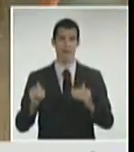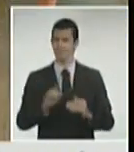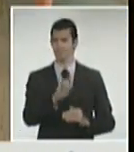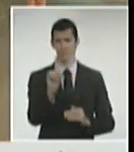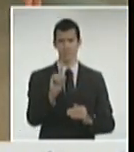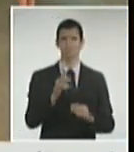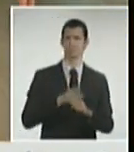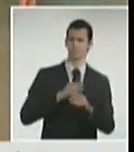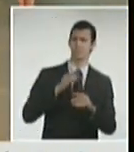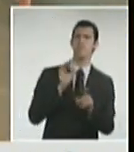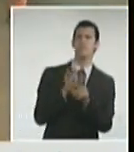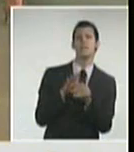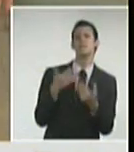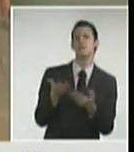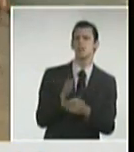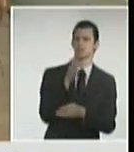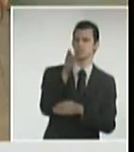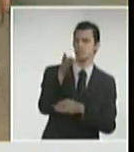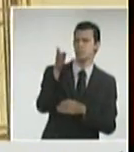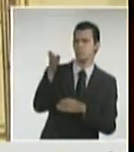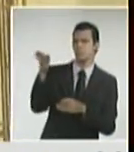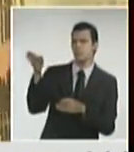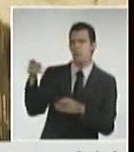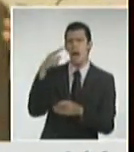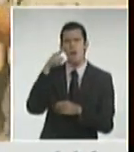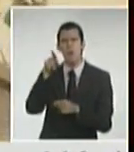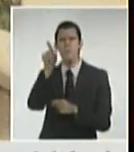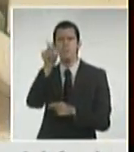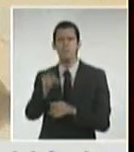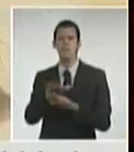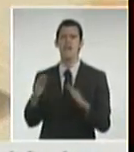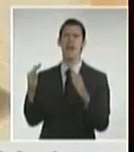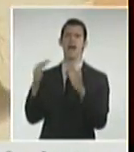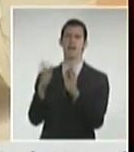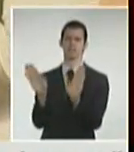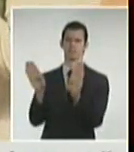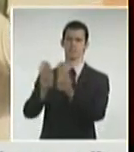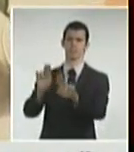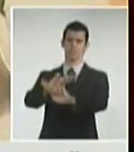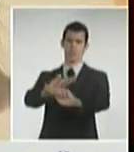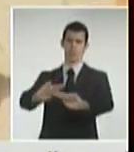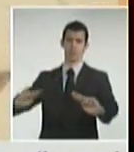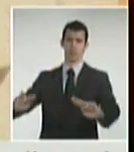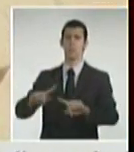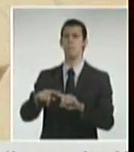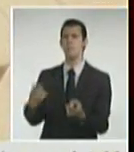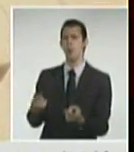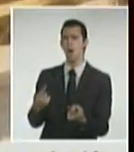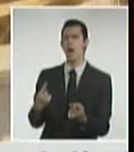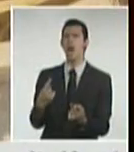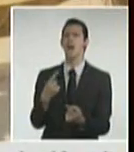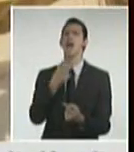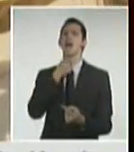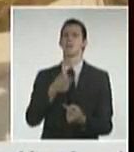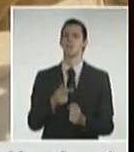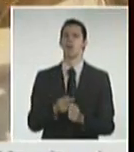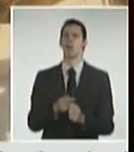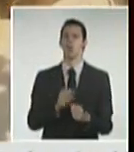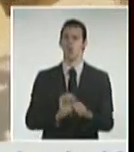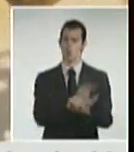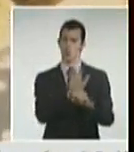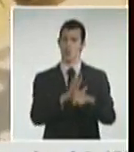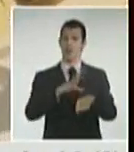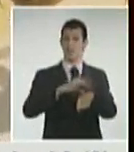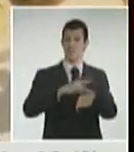momento se encuentran en ingreso domiciliario. Algunos por egreso de una institución de salud tras haber sido positivos a